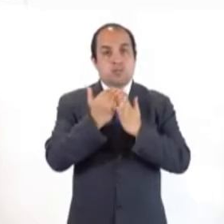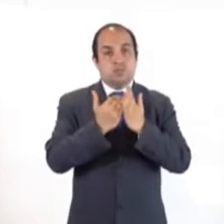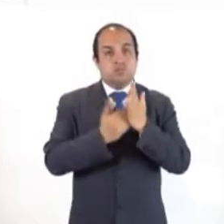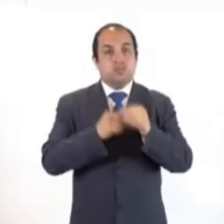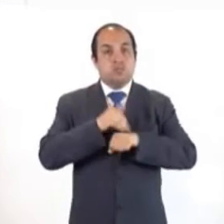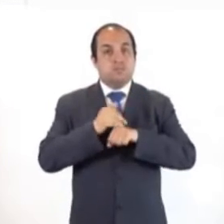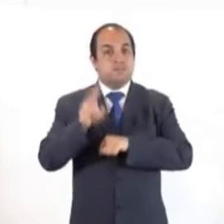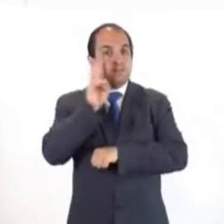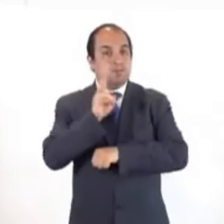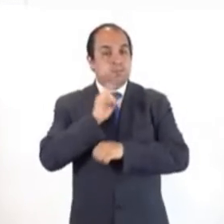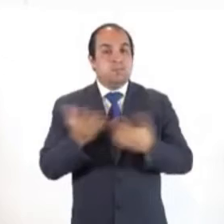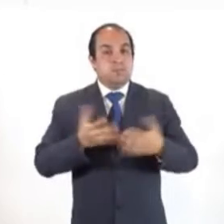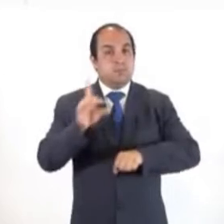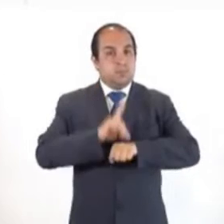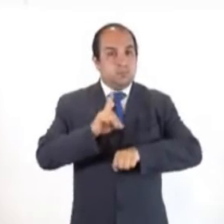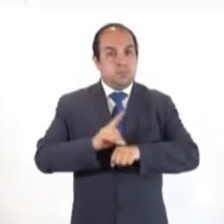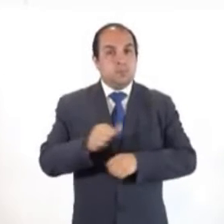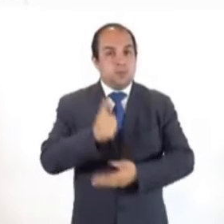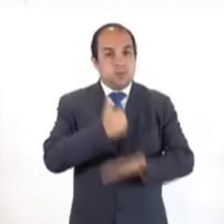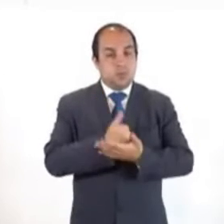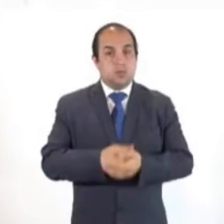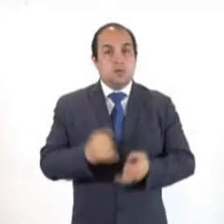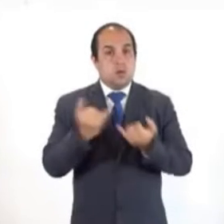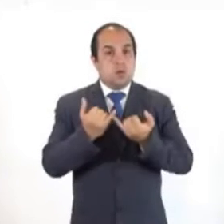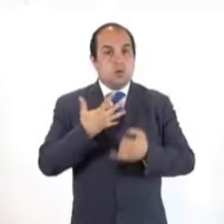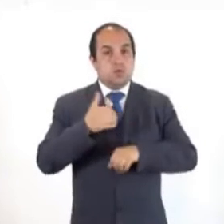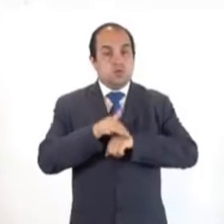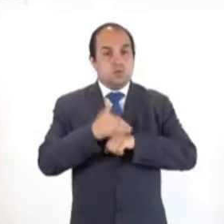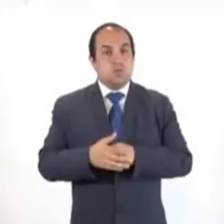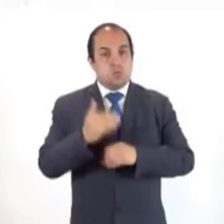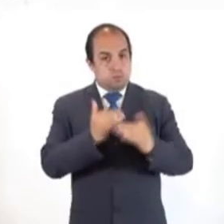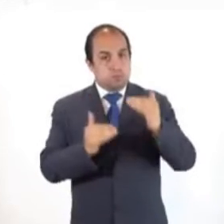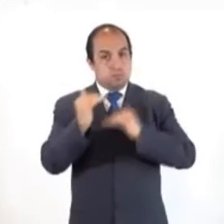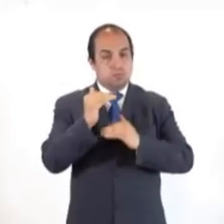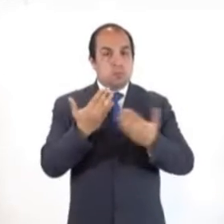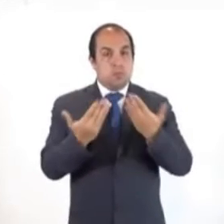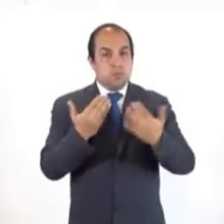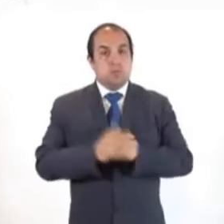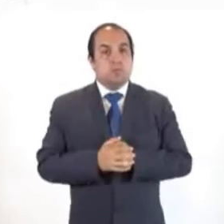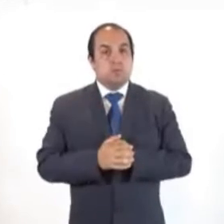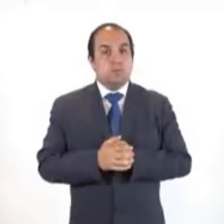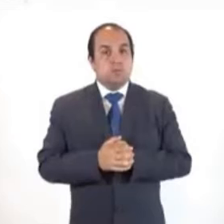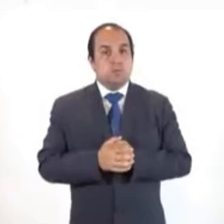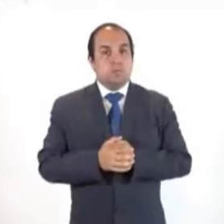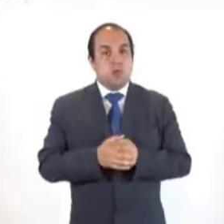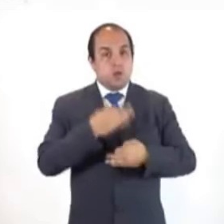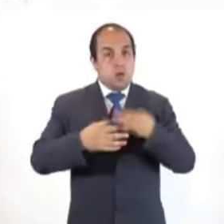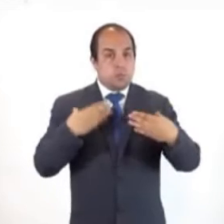número de pruebas que se hacen diariamente en la ciudad. Estamos de todos modos en números relativamente altos comparados con los que hicieron durante toda la